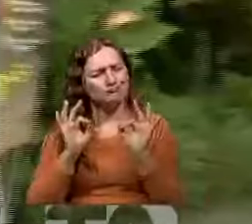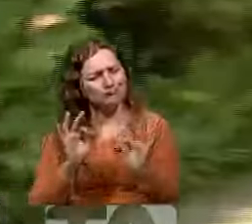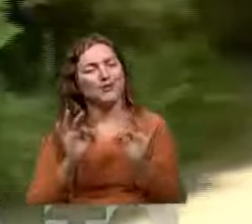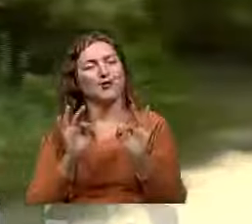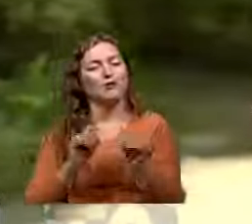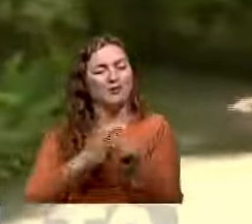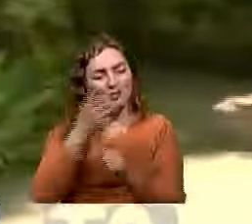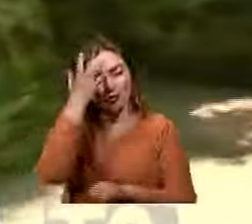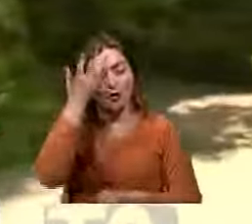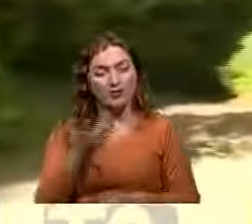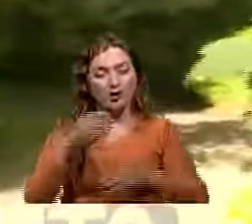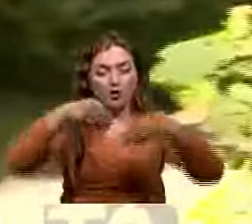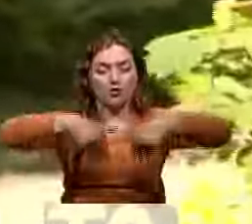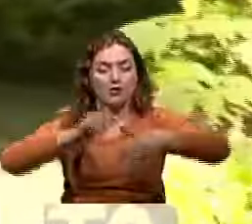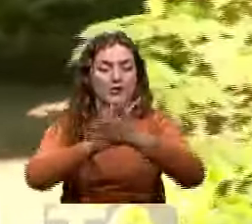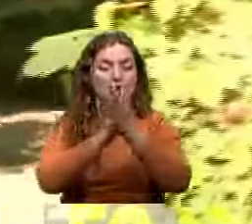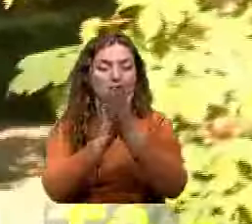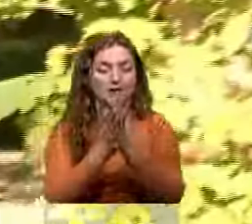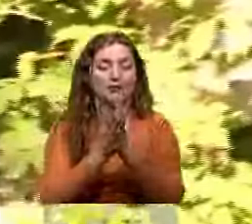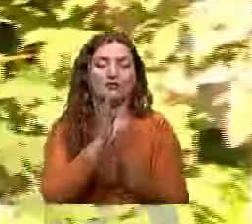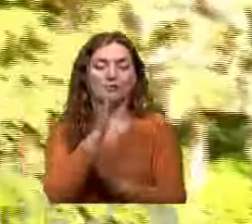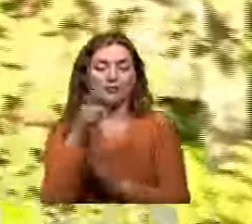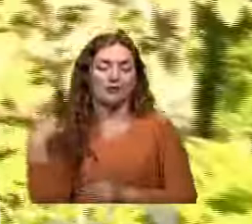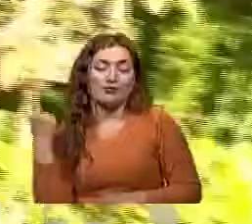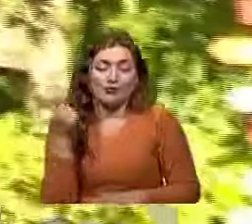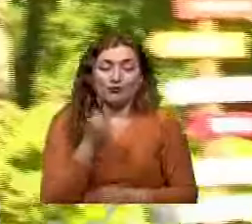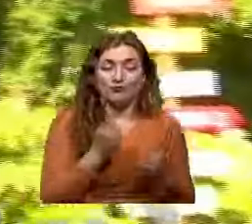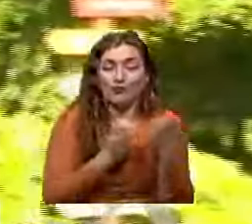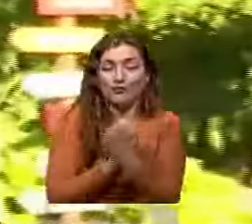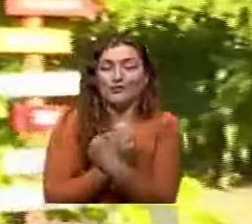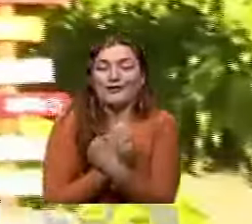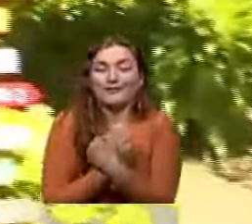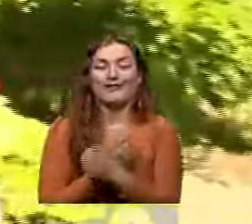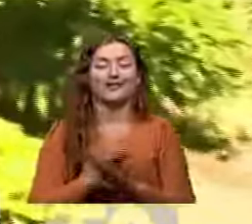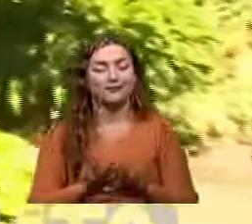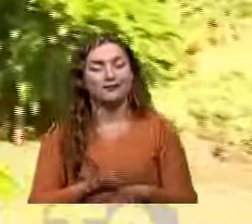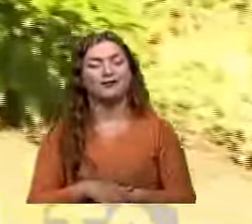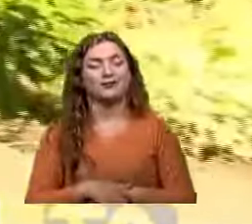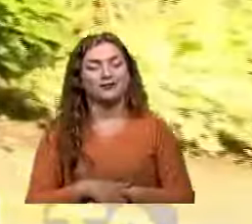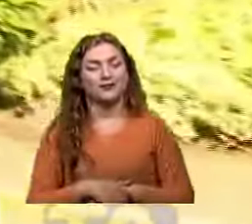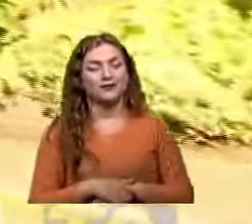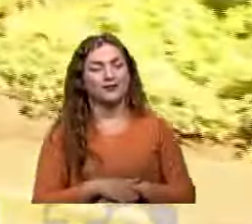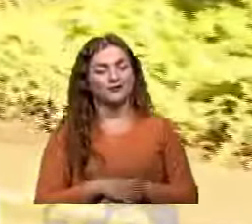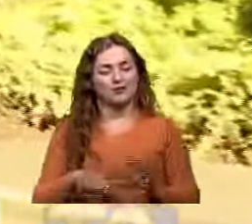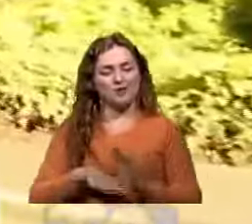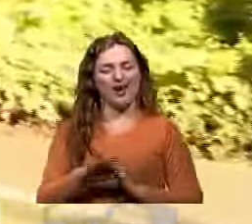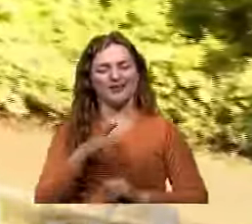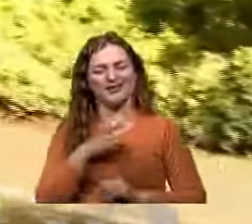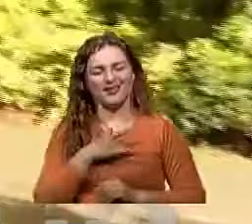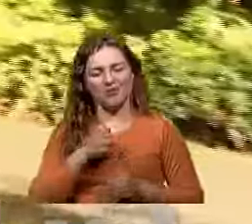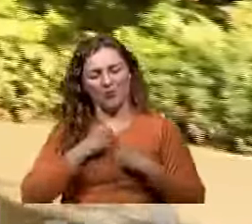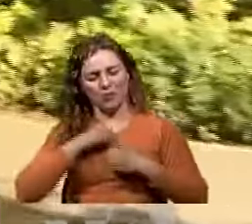fantásticas, primero porque no nos llueve, y vengan, sí, como usted dice, con un buen saco, pero sobre todo con el alma